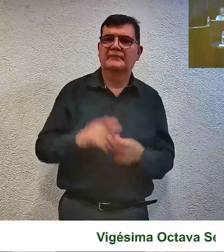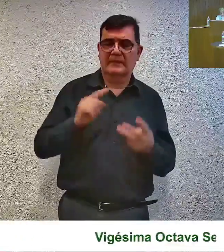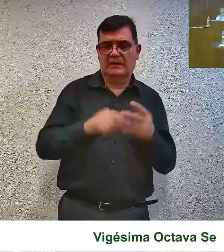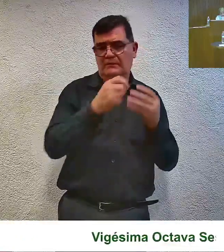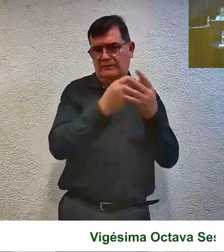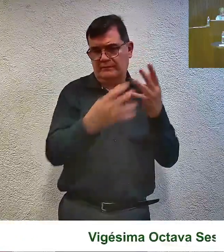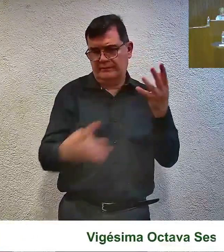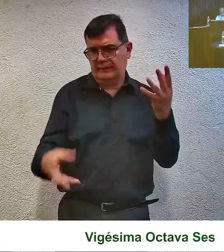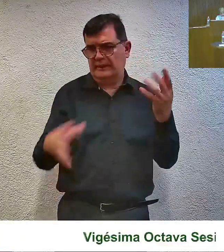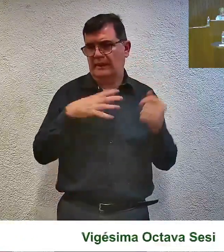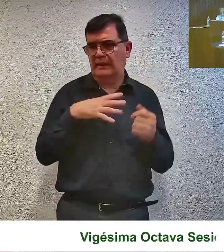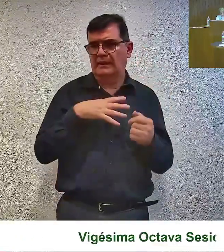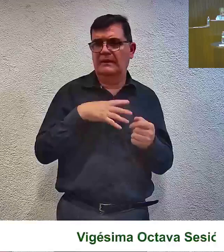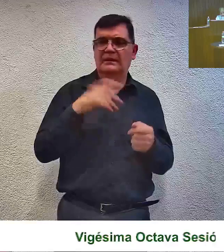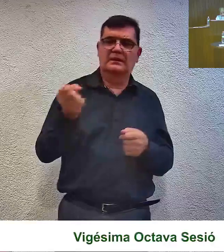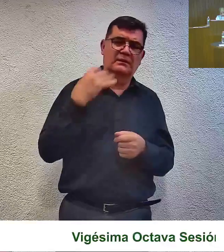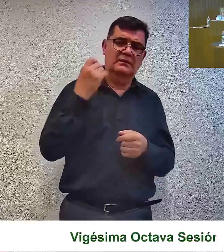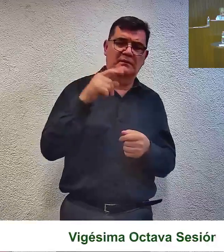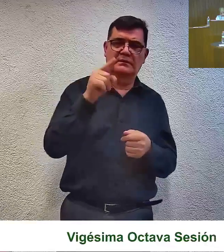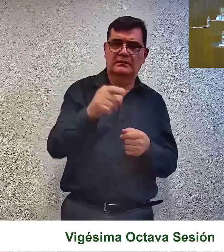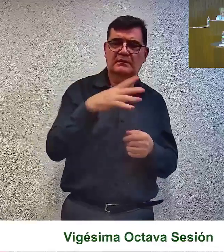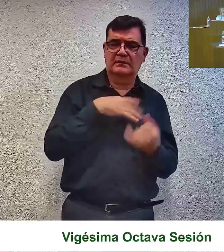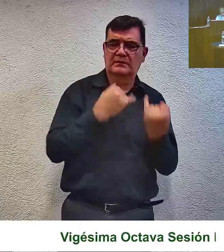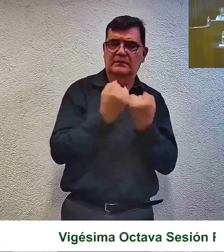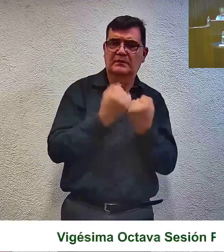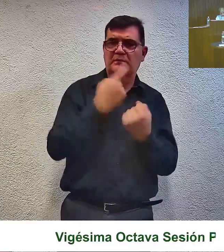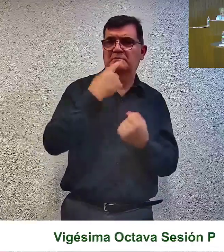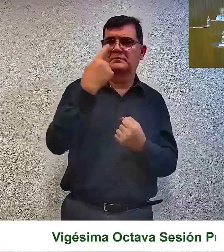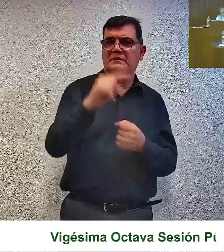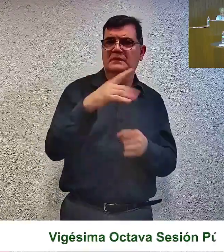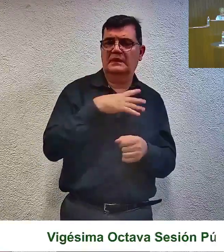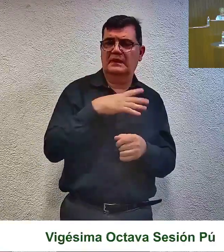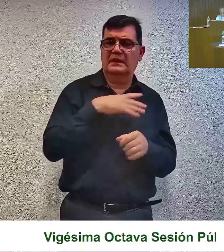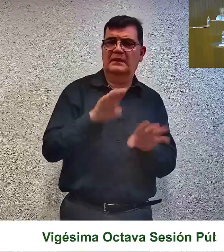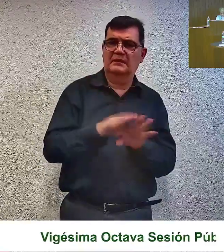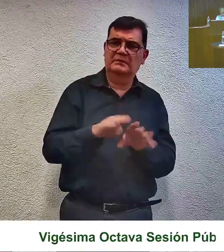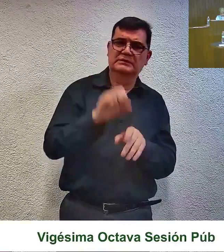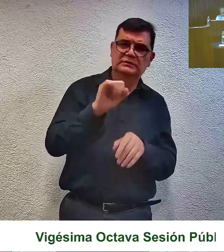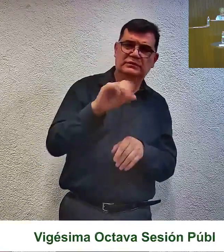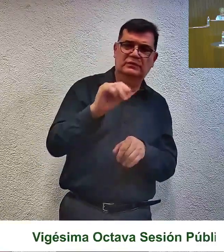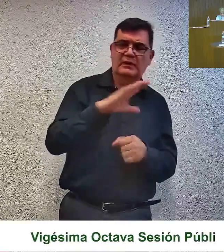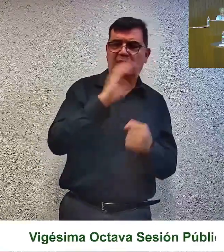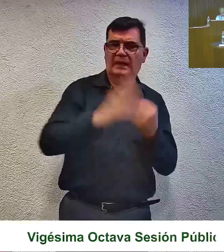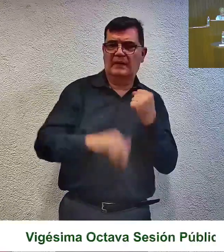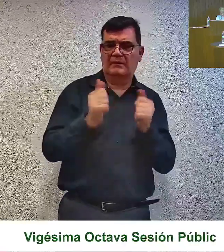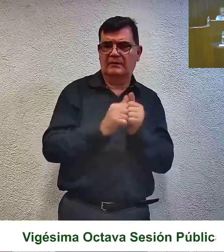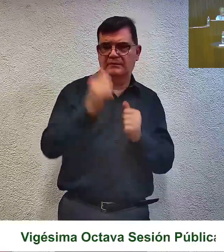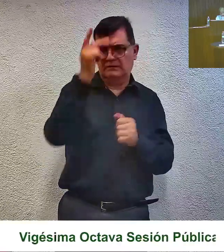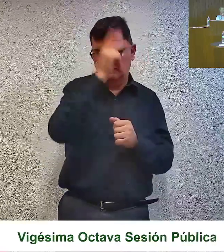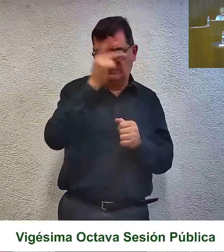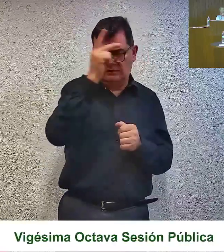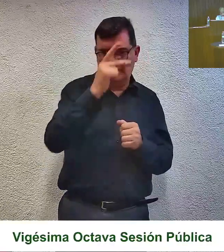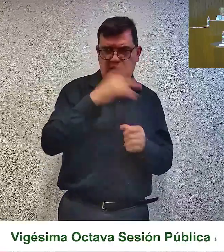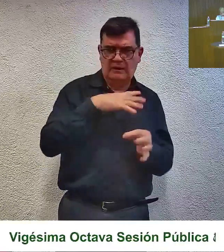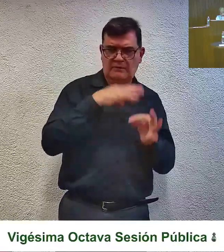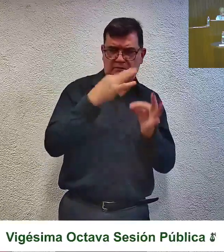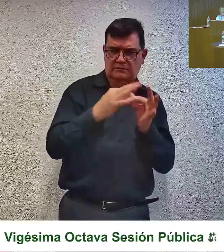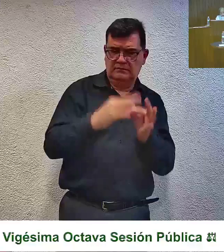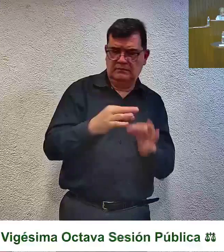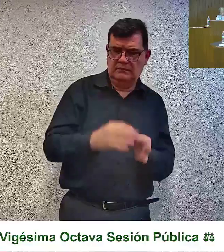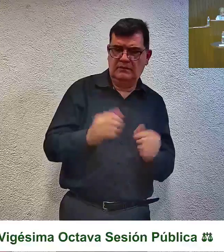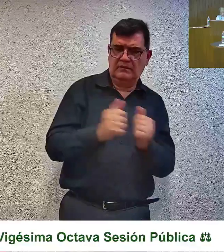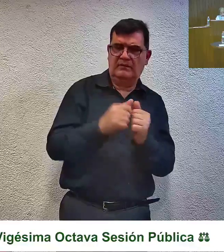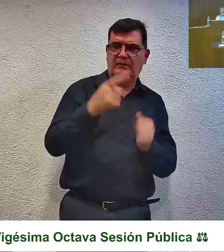de lo anterior, la ponencia instructora solicitó a la denunciante informara si ya concluyó la terapia psicológica que señaló estar tomando de